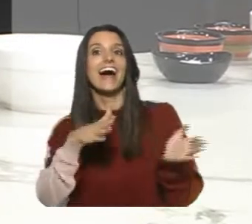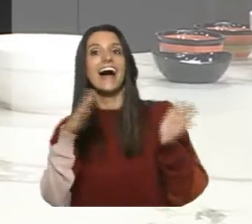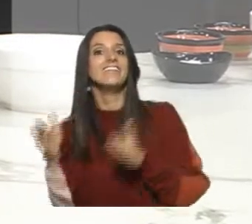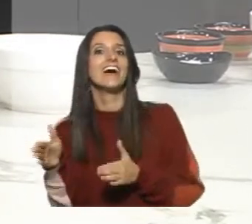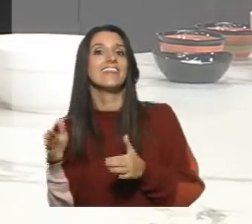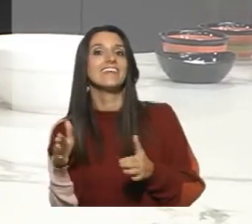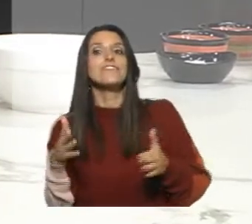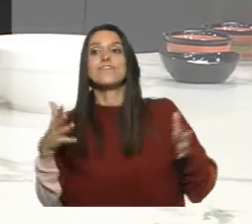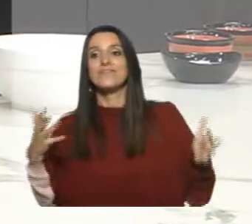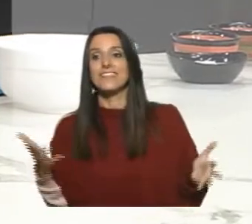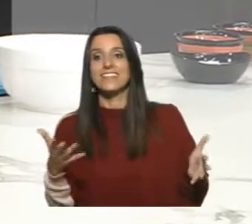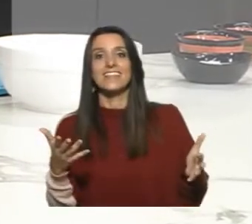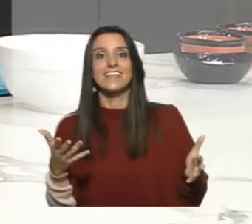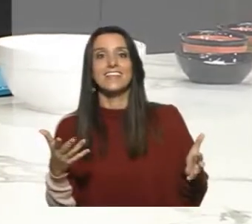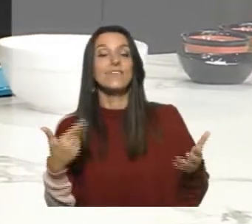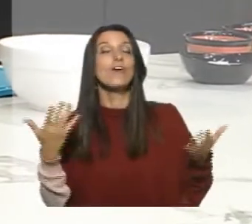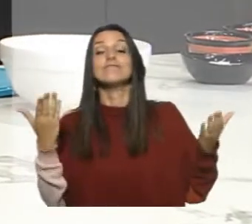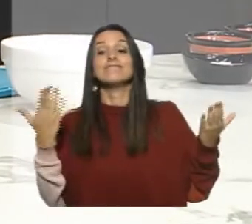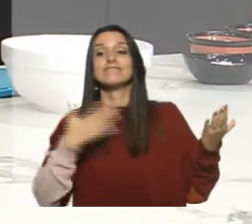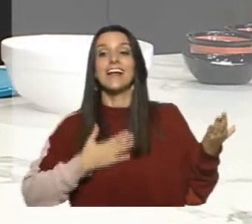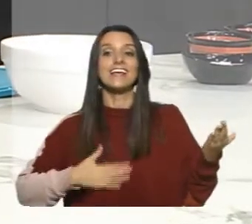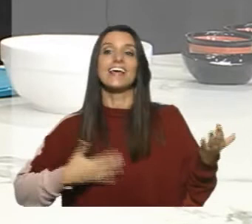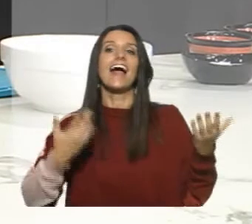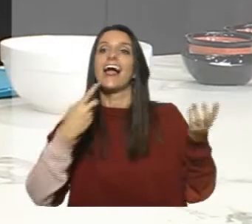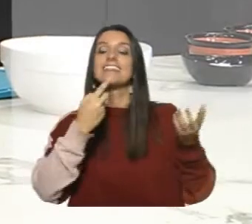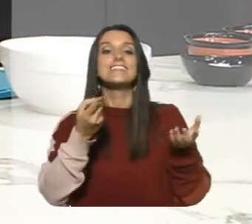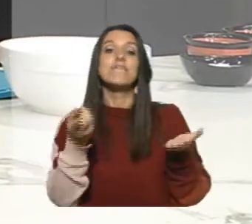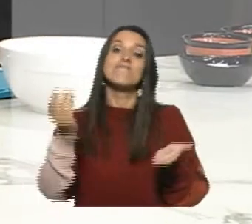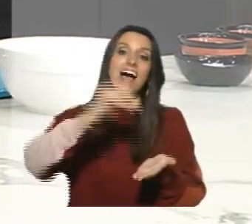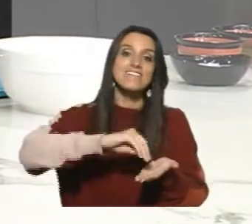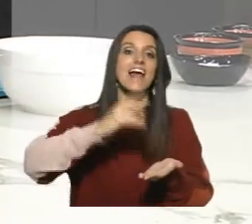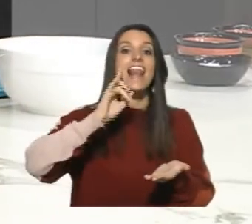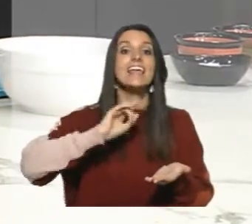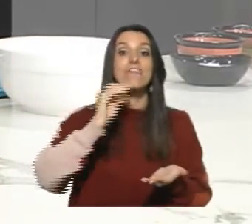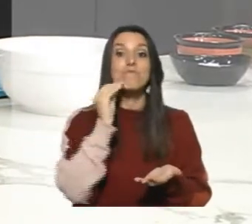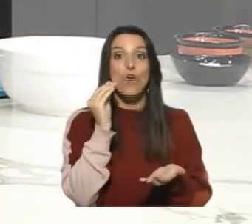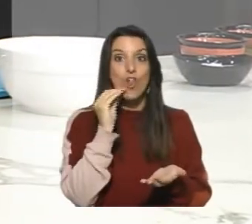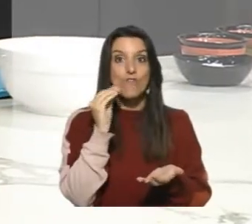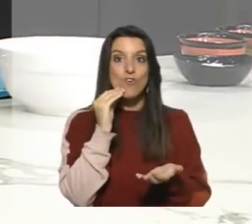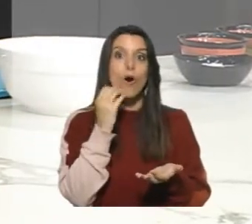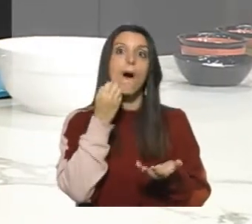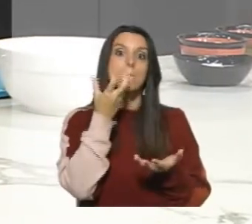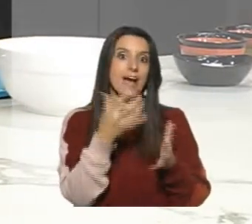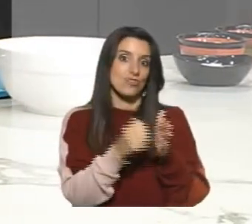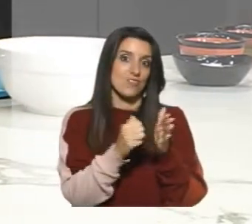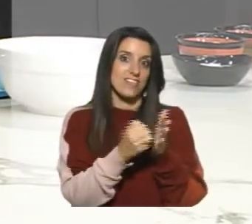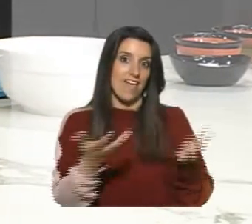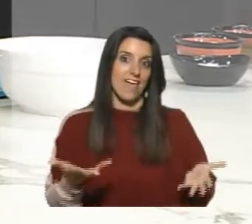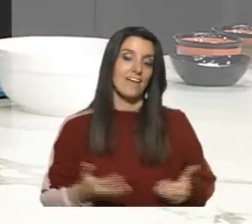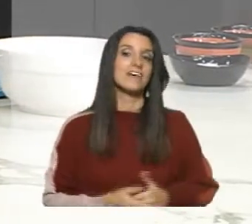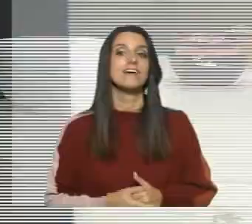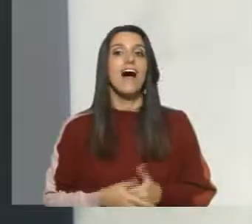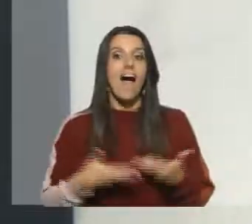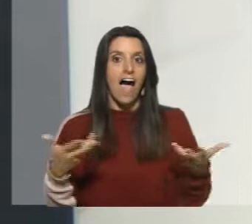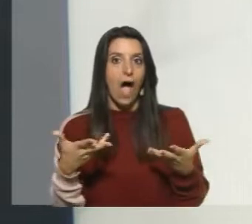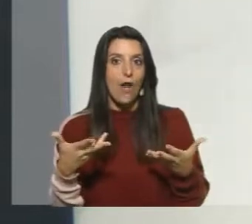Estoy respirando. Ya está bien. Como le pusimos la leche en polvo, eso te va a ayudar a que se mantenga mucho mejor. Esto